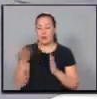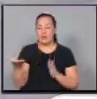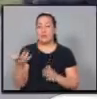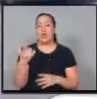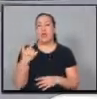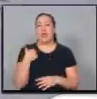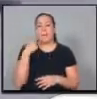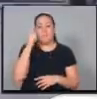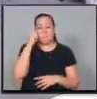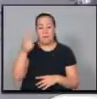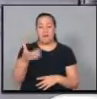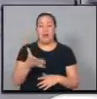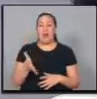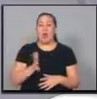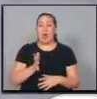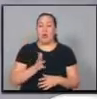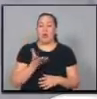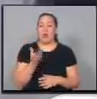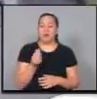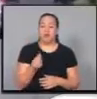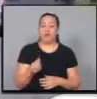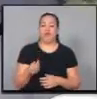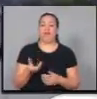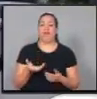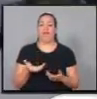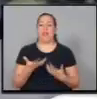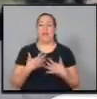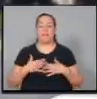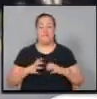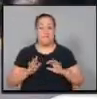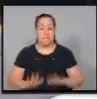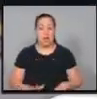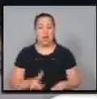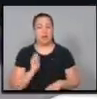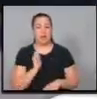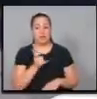están viviendo en este momento. Sí, la verdad que sí, un desastre.